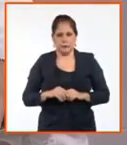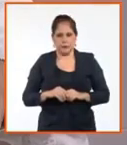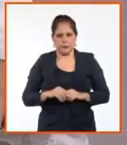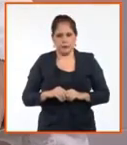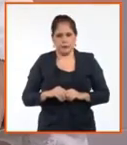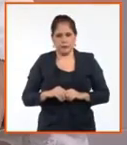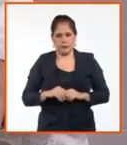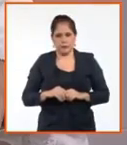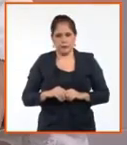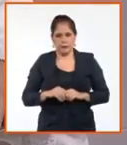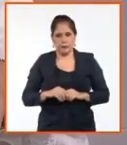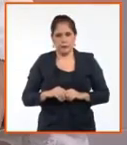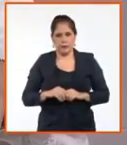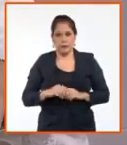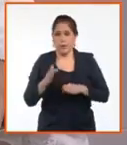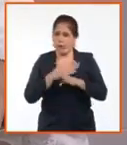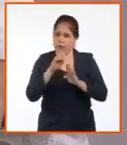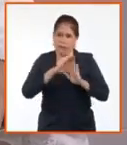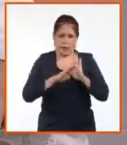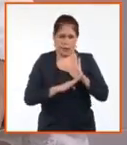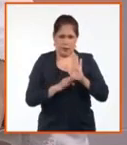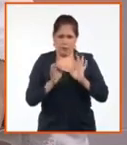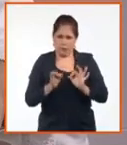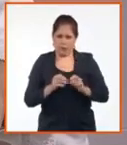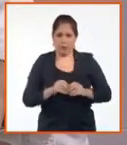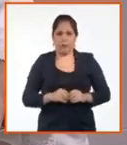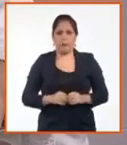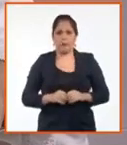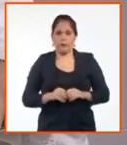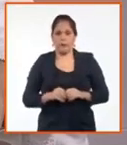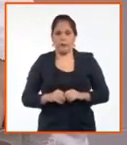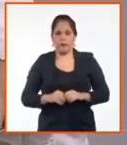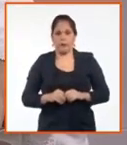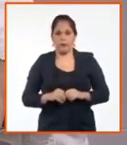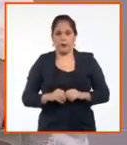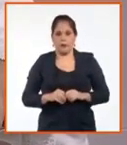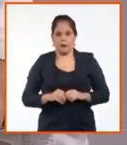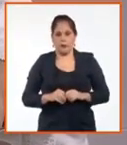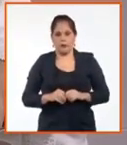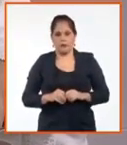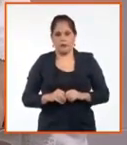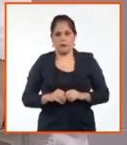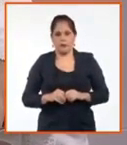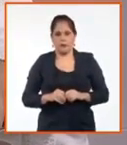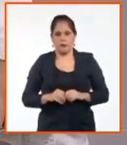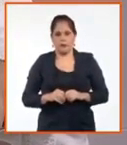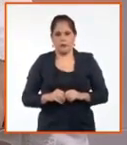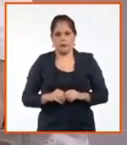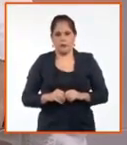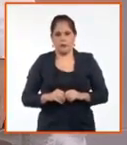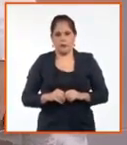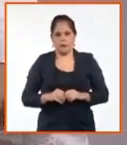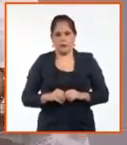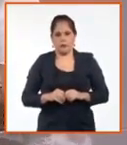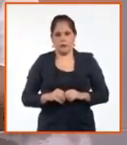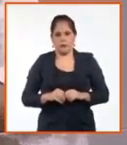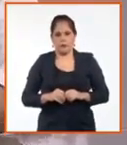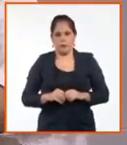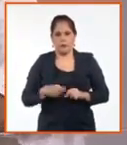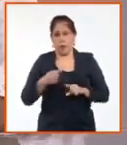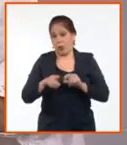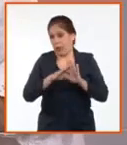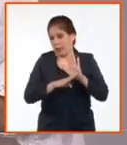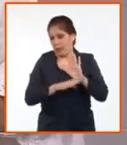medidas que son muy operativas hay otras que tienen un efecto a mediano y largo plazo y hay otras que ya estaban